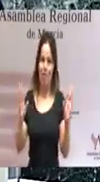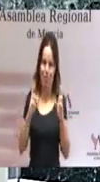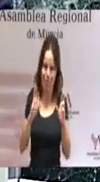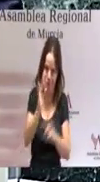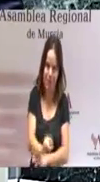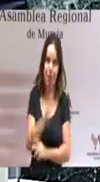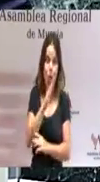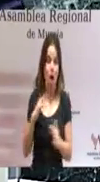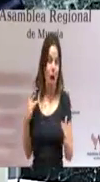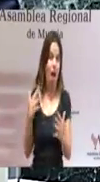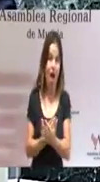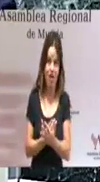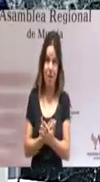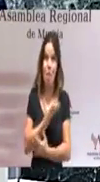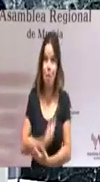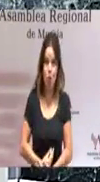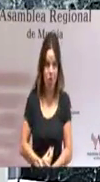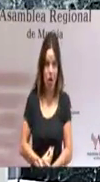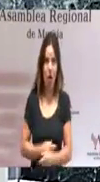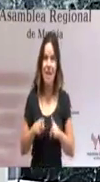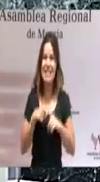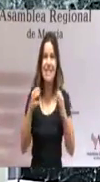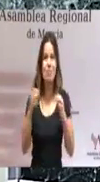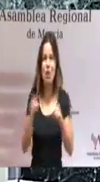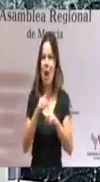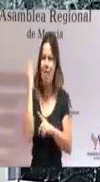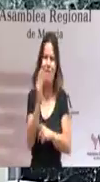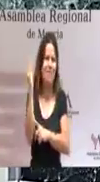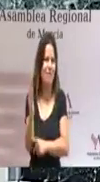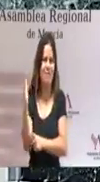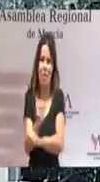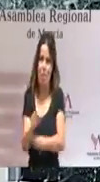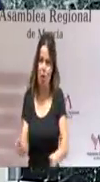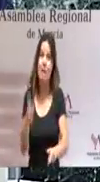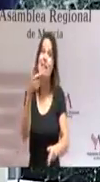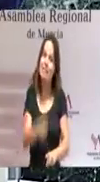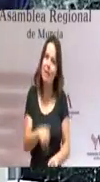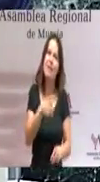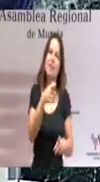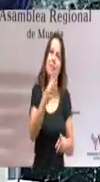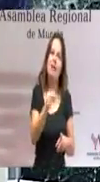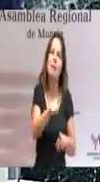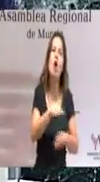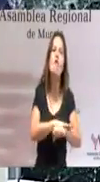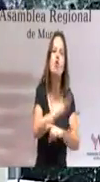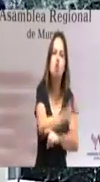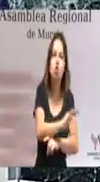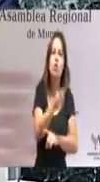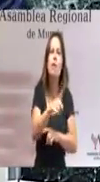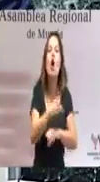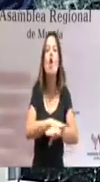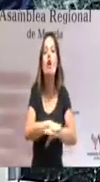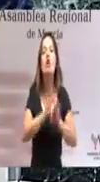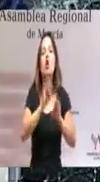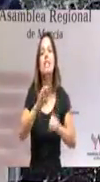Espero que sí, pues que hasta ahora Murcia ha sido la gran perjudicada, sobre todo con su gobierno y sobre todo con el